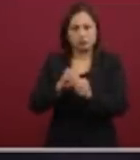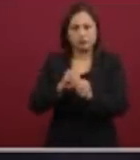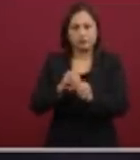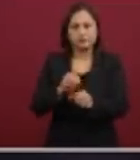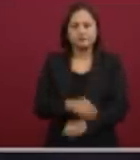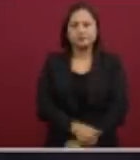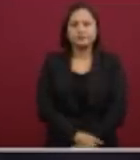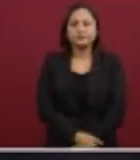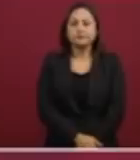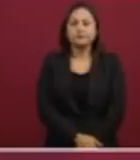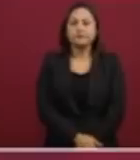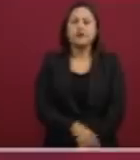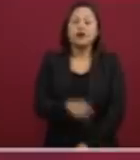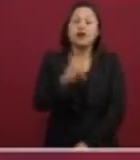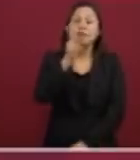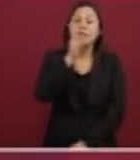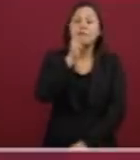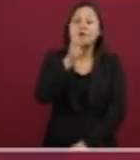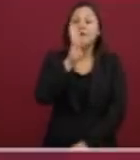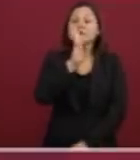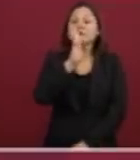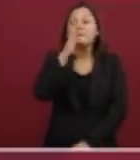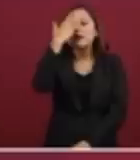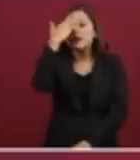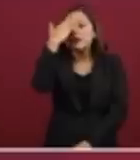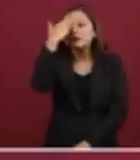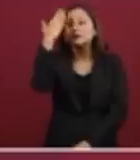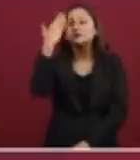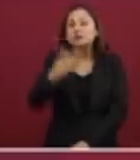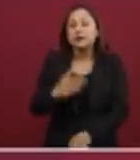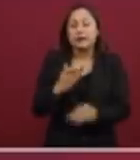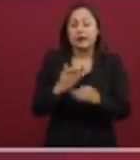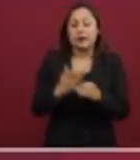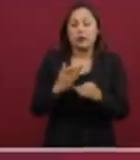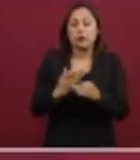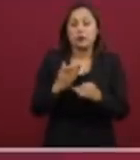que se están ya entregando los apoyos a